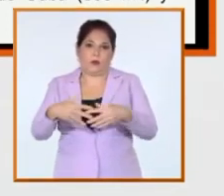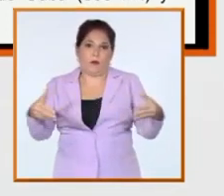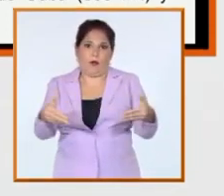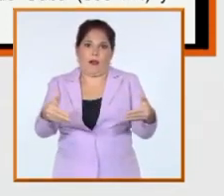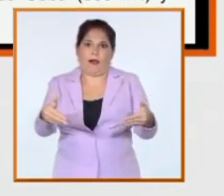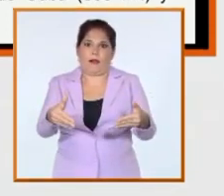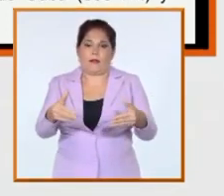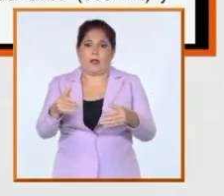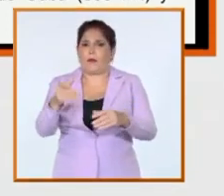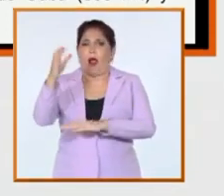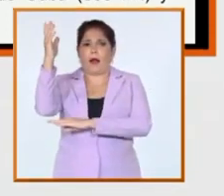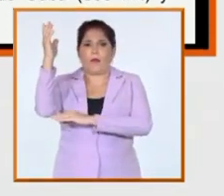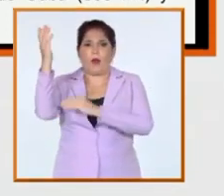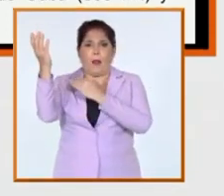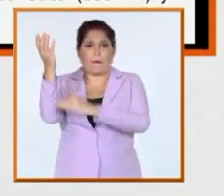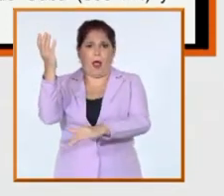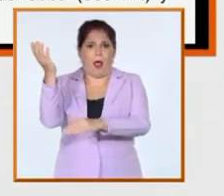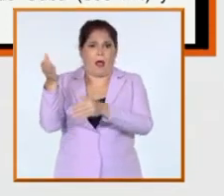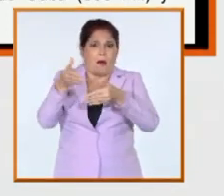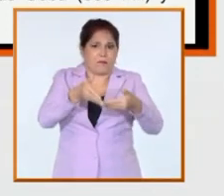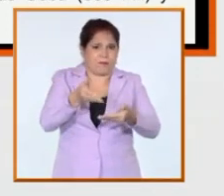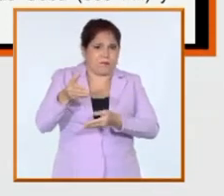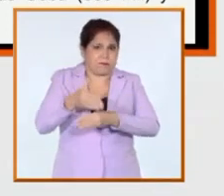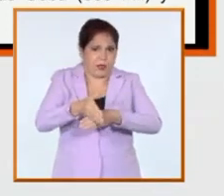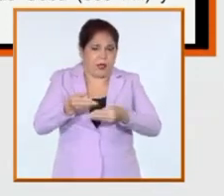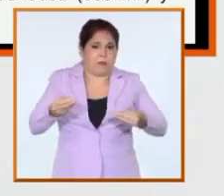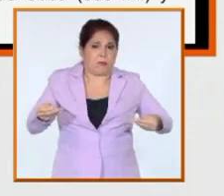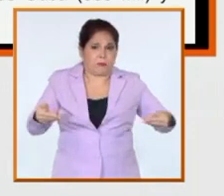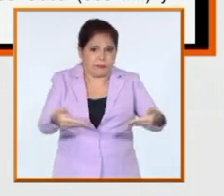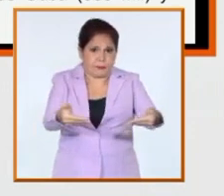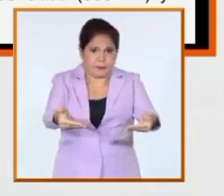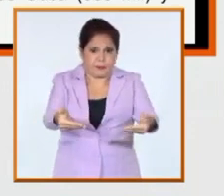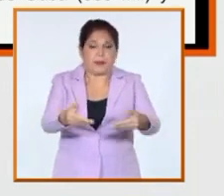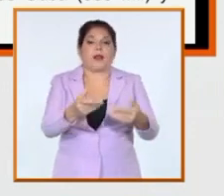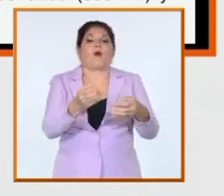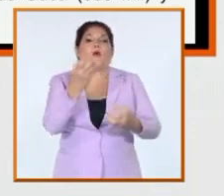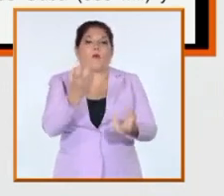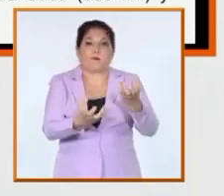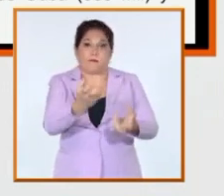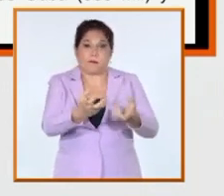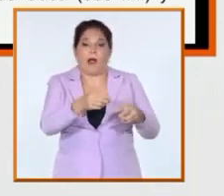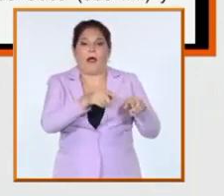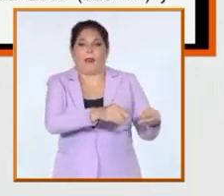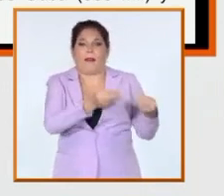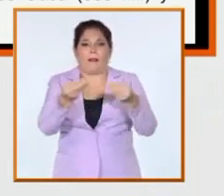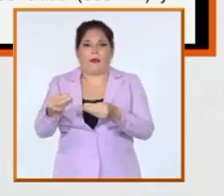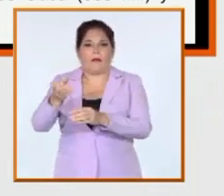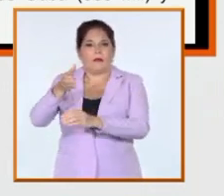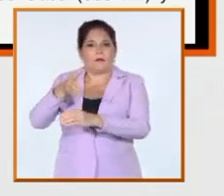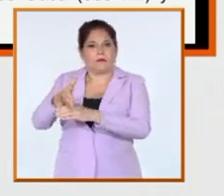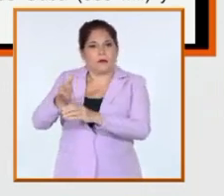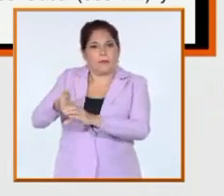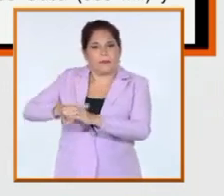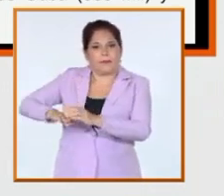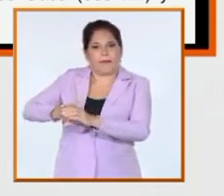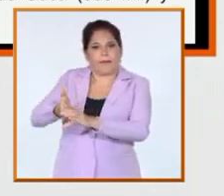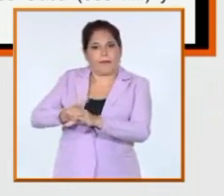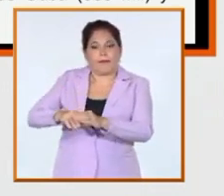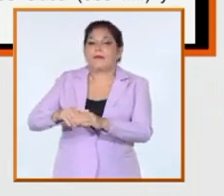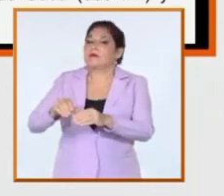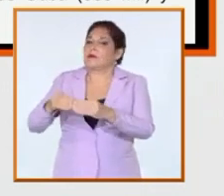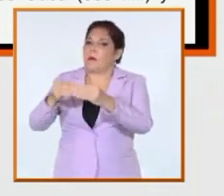en ese sentido trabajando directamente buscando eficiencia en la producción de ladrillo y el ladrillo un elemento de pared